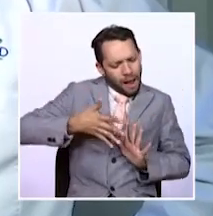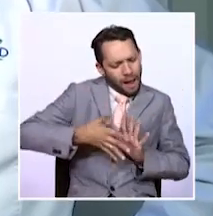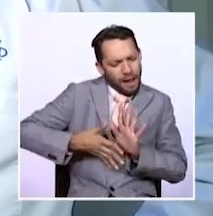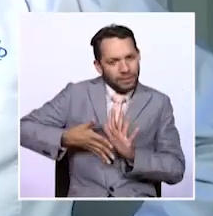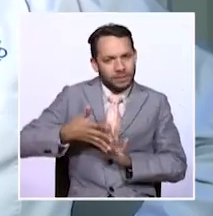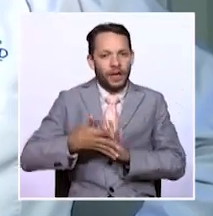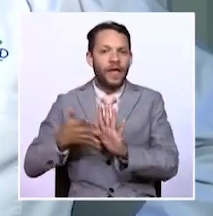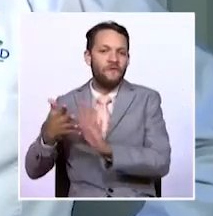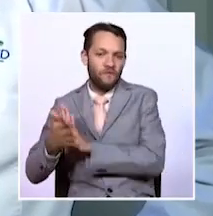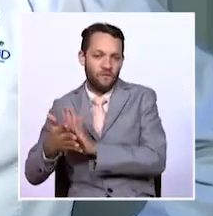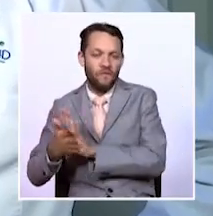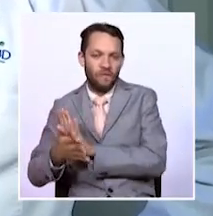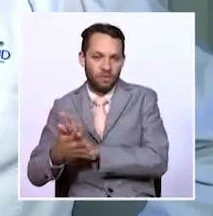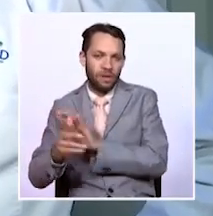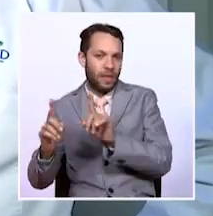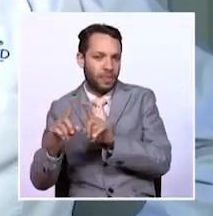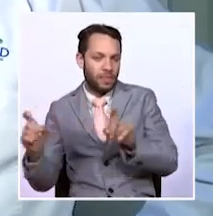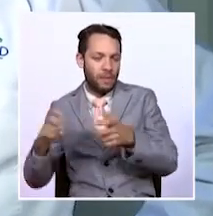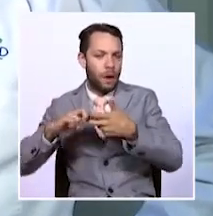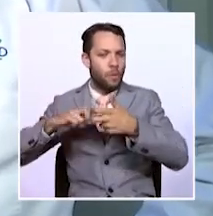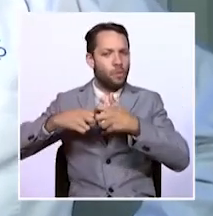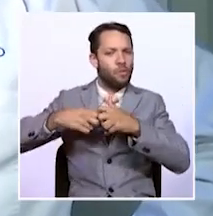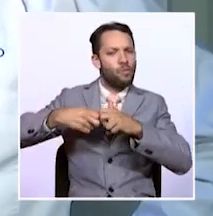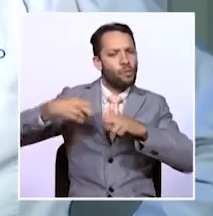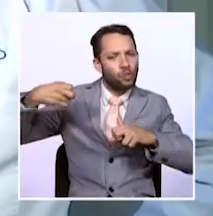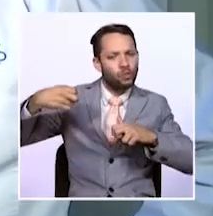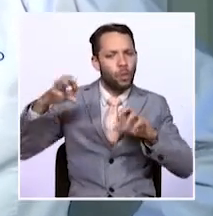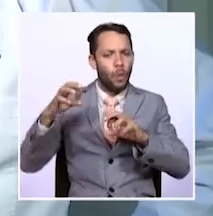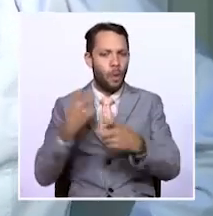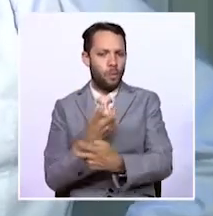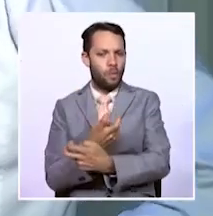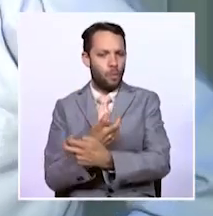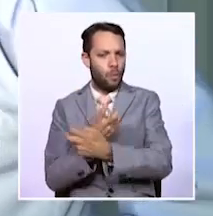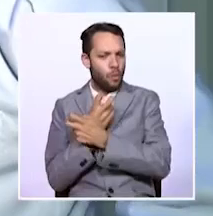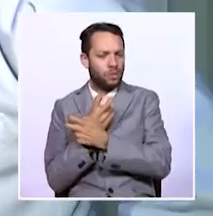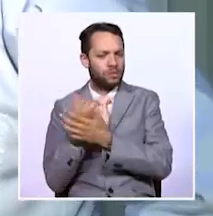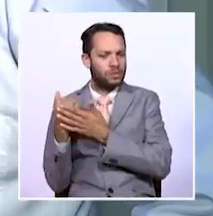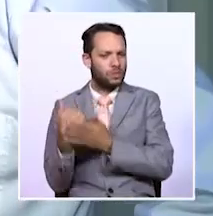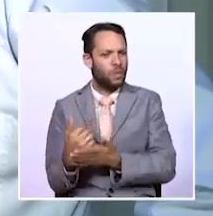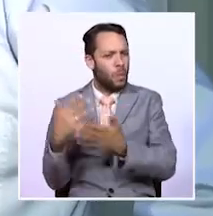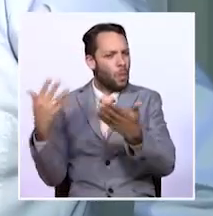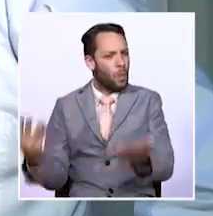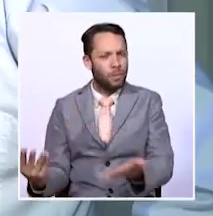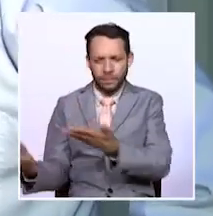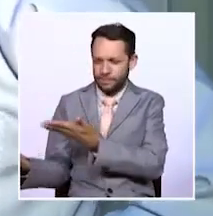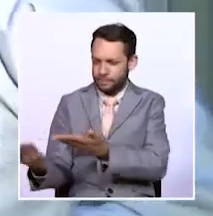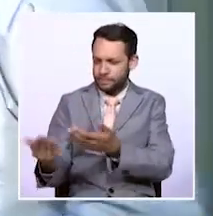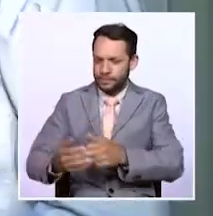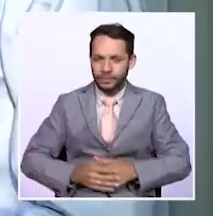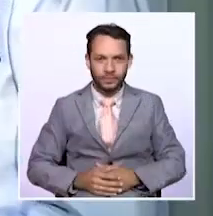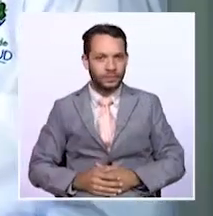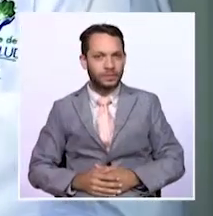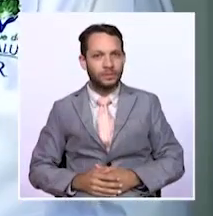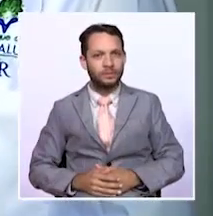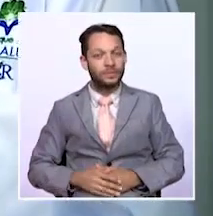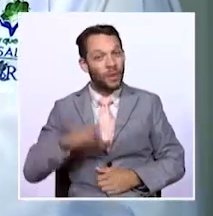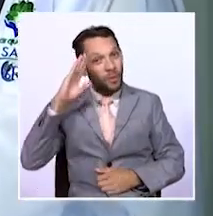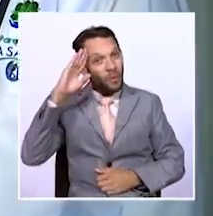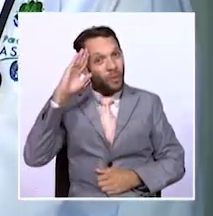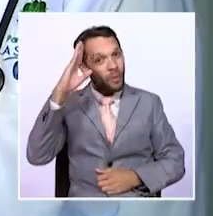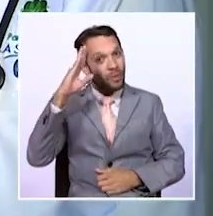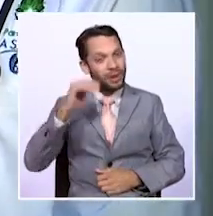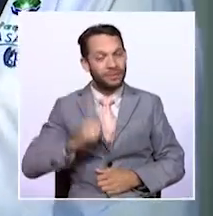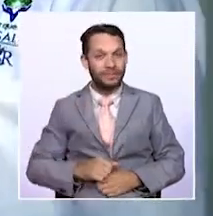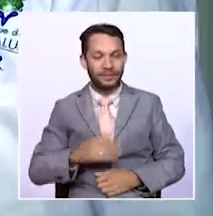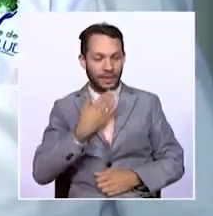condiciones osteoarticulares que se pueden representar de diferentes formas. Bueno, sí, primero que todo,